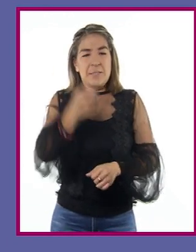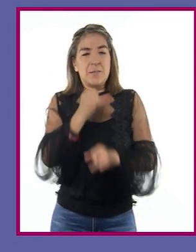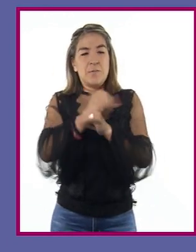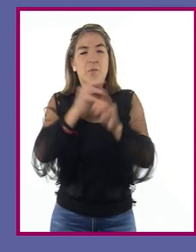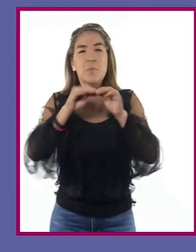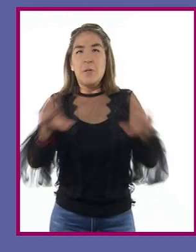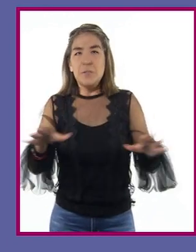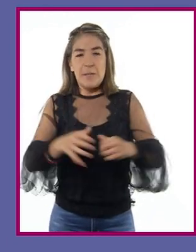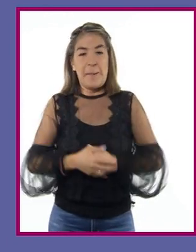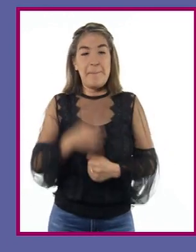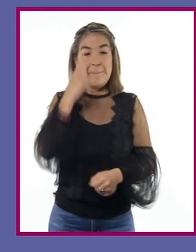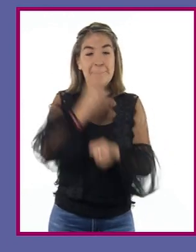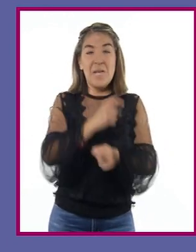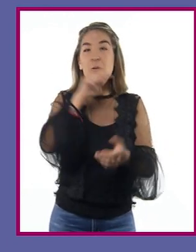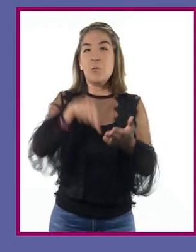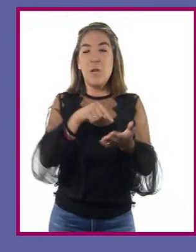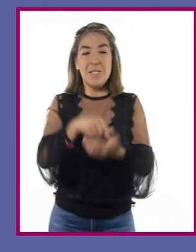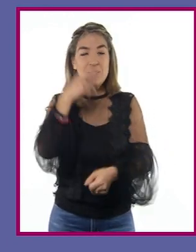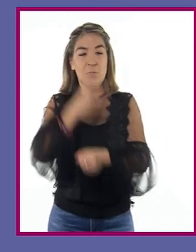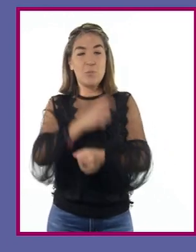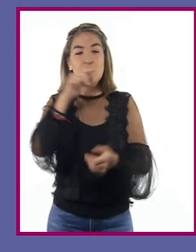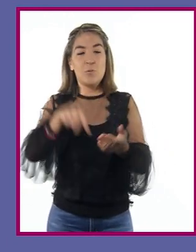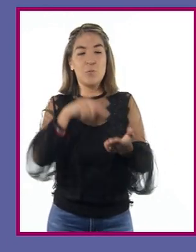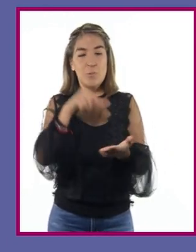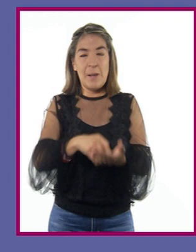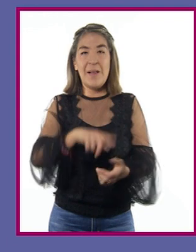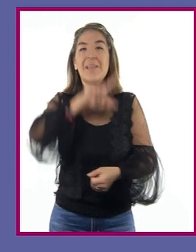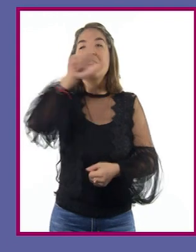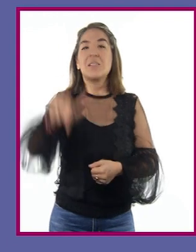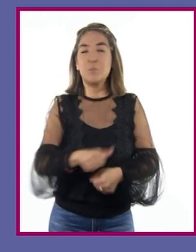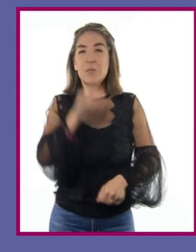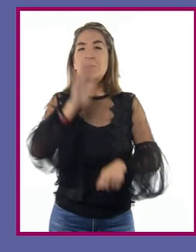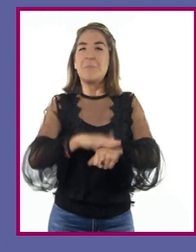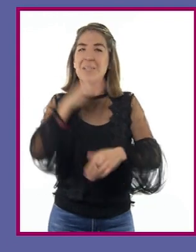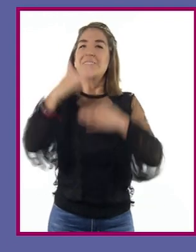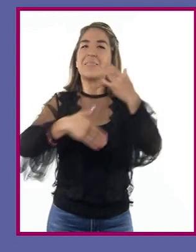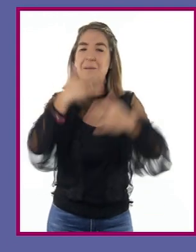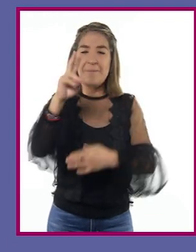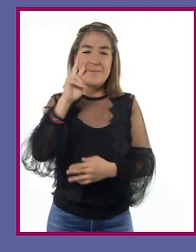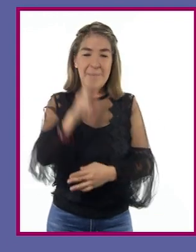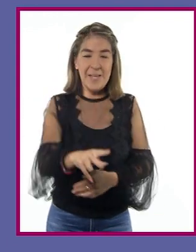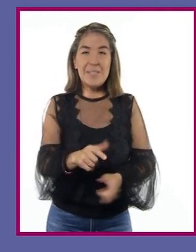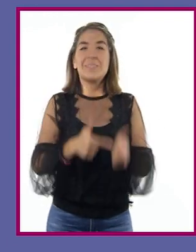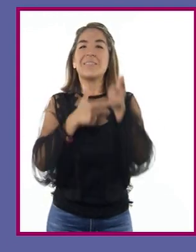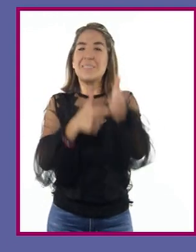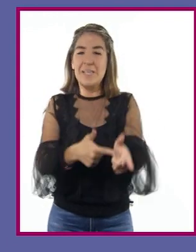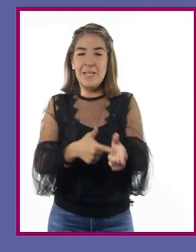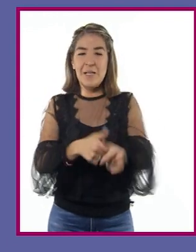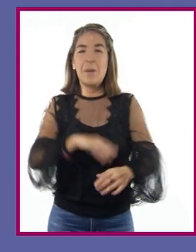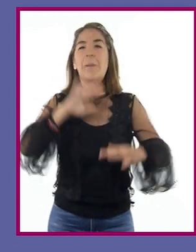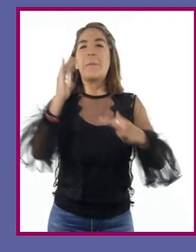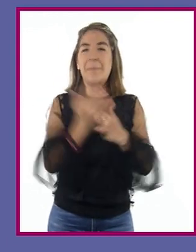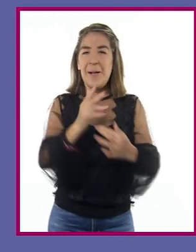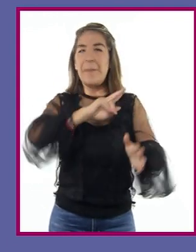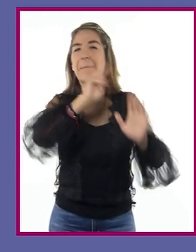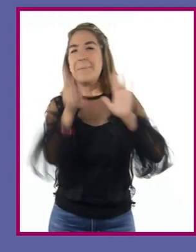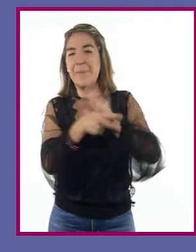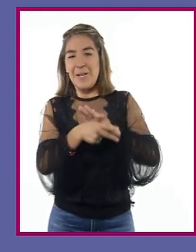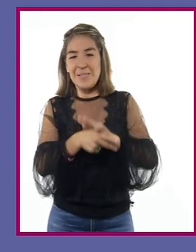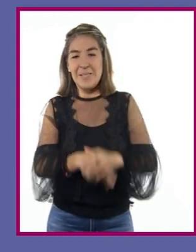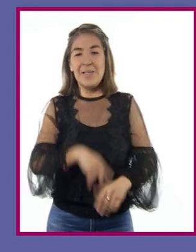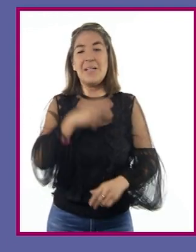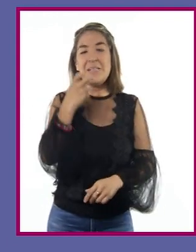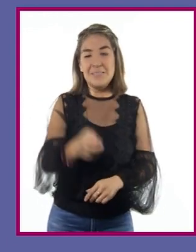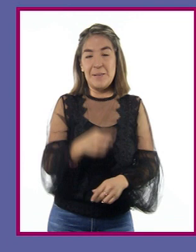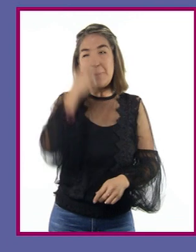como en primer lugar, en segundo lugar, más adelante veremos, a continuación, por una parte, por otra parte,